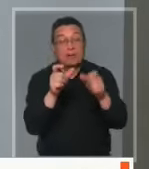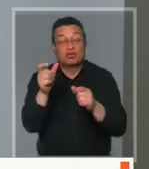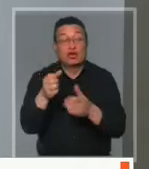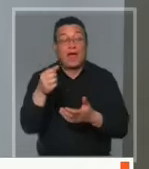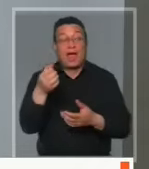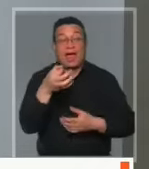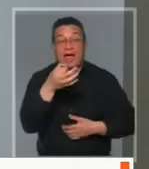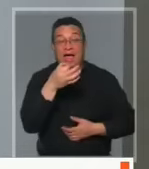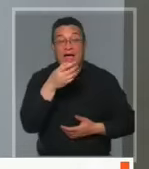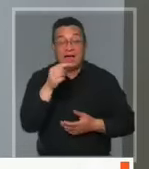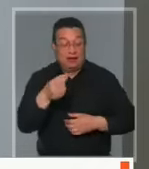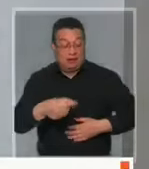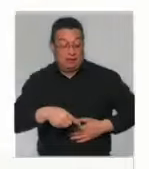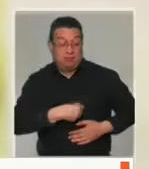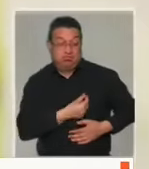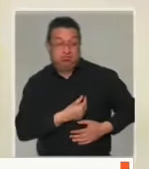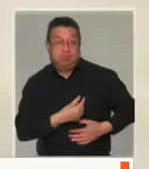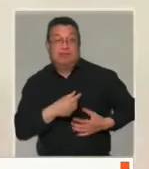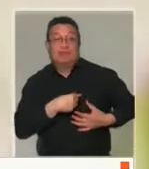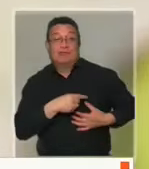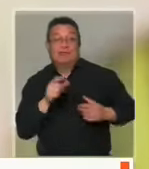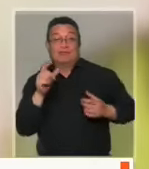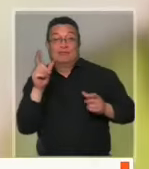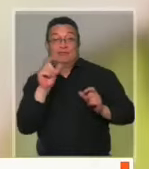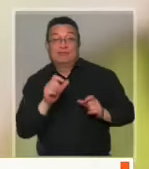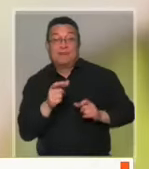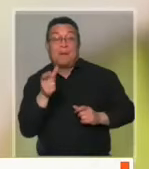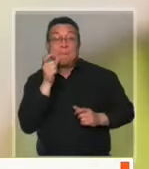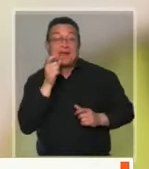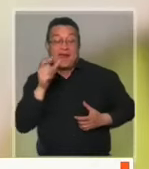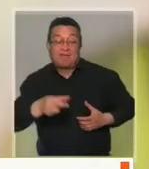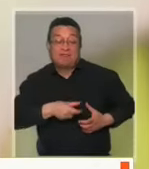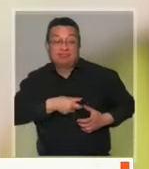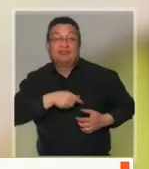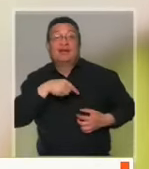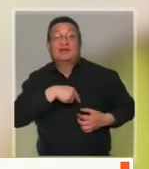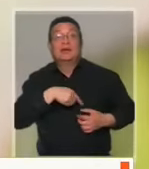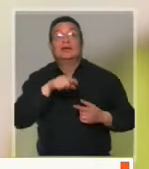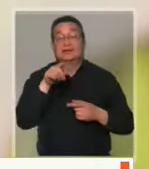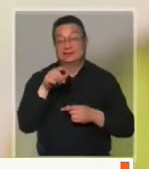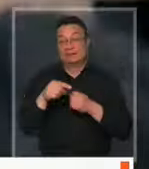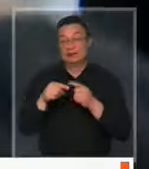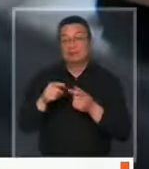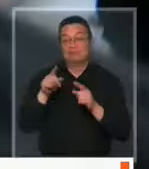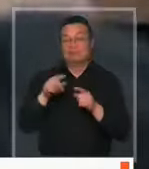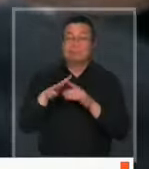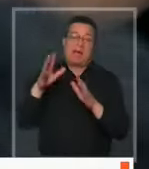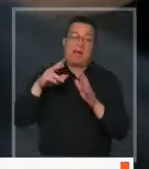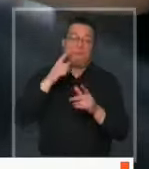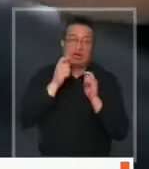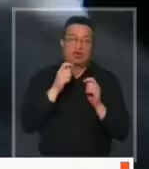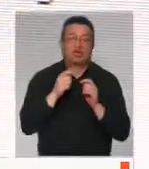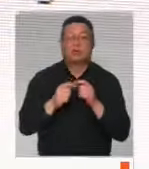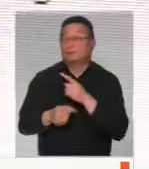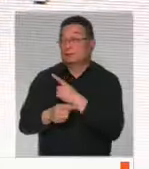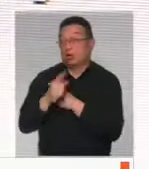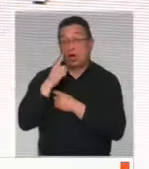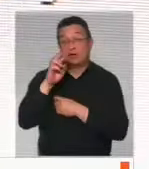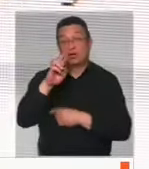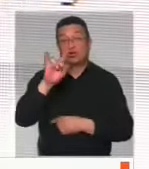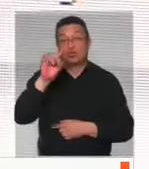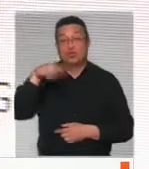marcapasos tienen advertencia. Rumi, cuyo nombre real es César Ahumada, actúa como director del centro que en su página